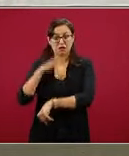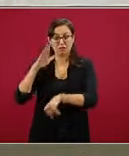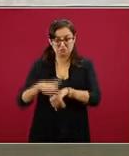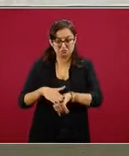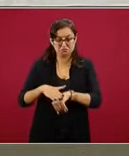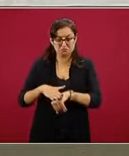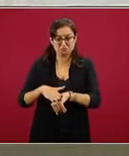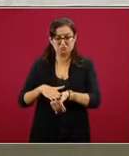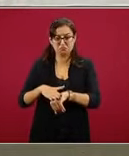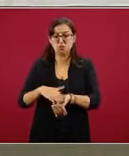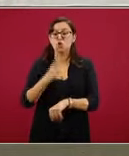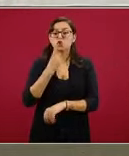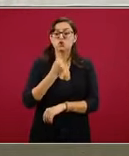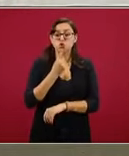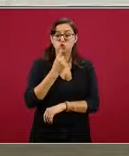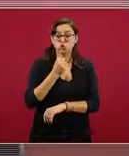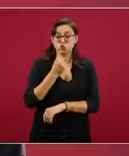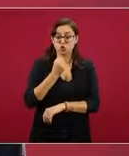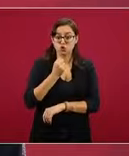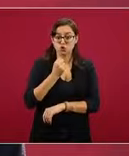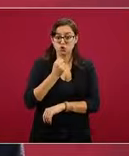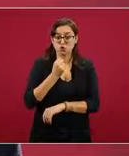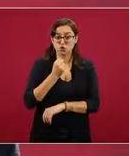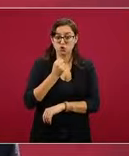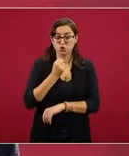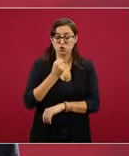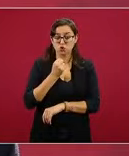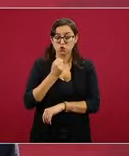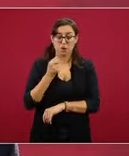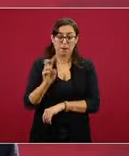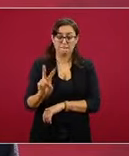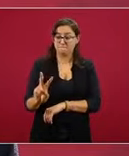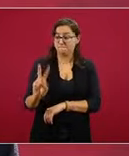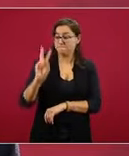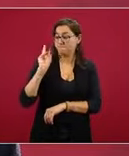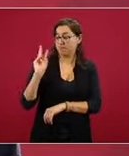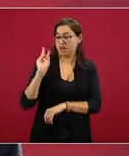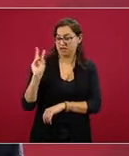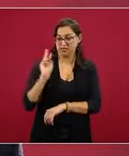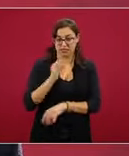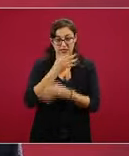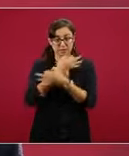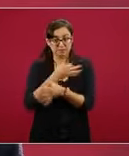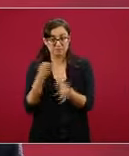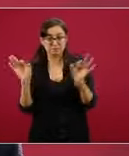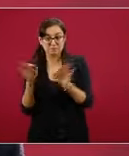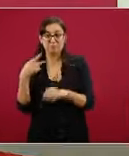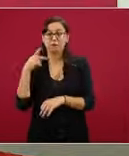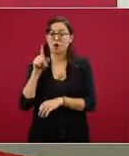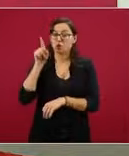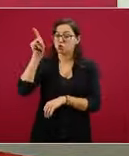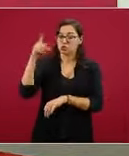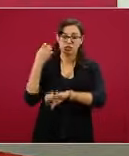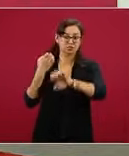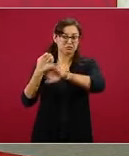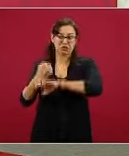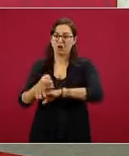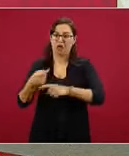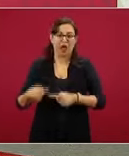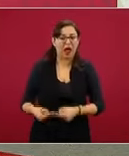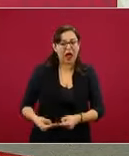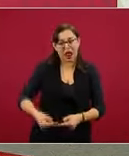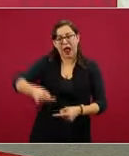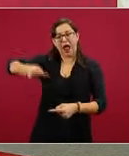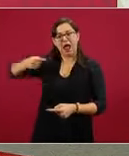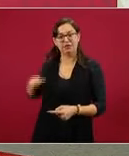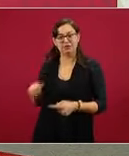semáforo rojo, que se publicó el día viernes, pero Durango, como Estado, decidió subir sus